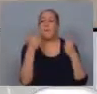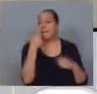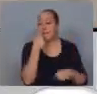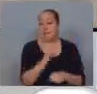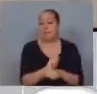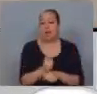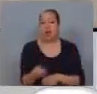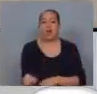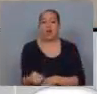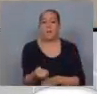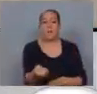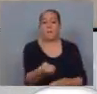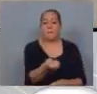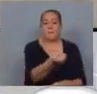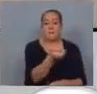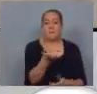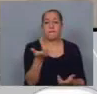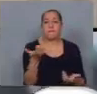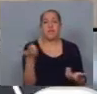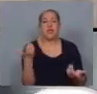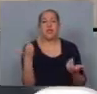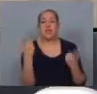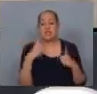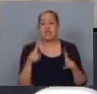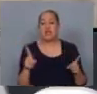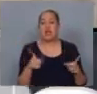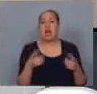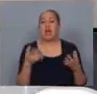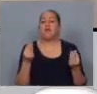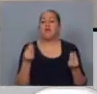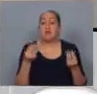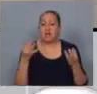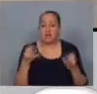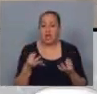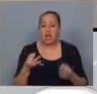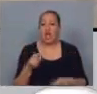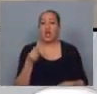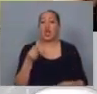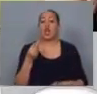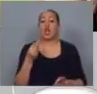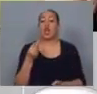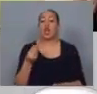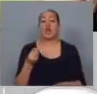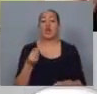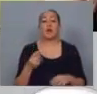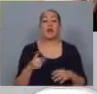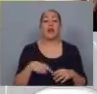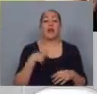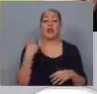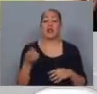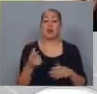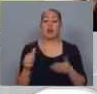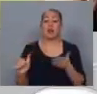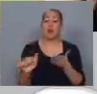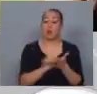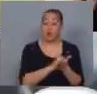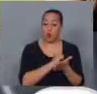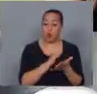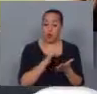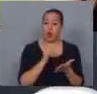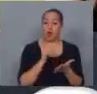de facebook correcto lo que pasa que como un par de horas después lo sacaron o lo borró